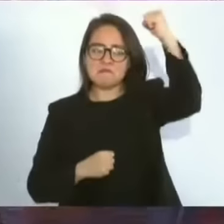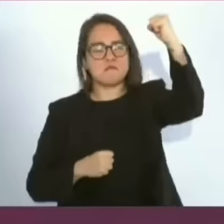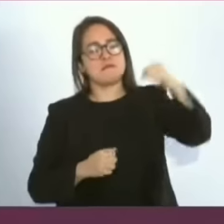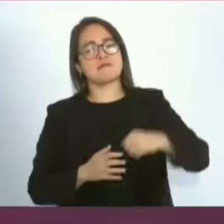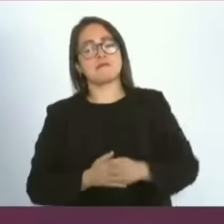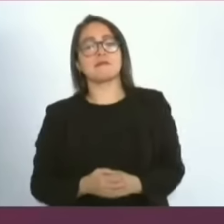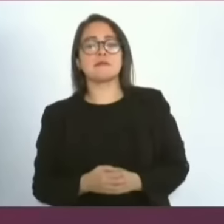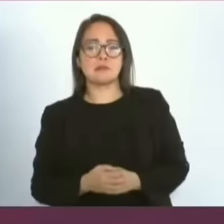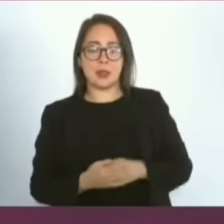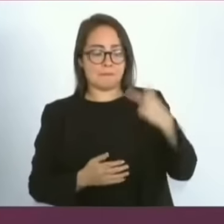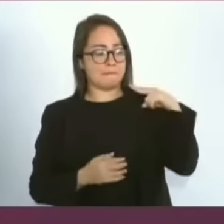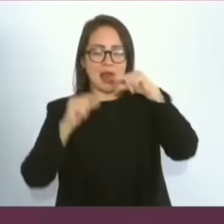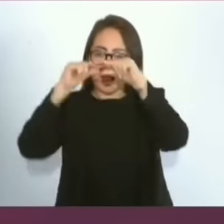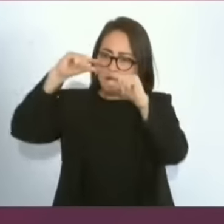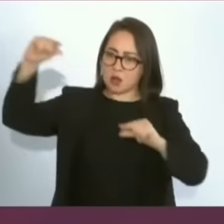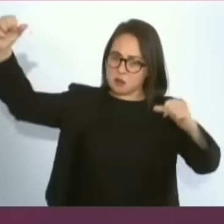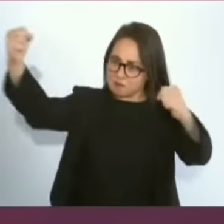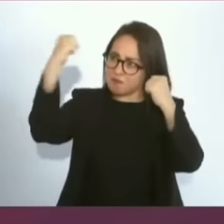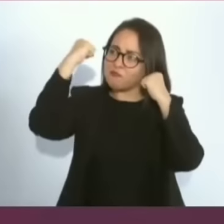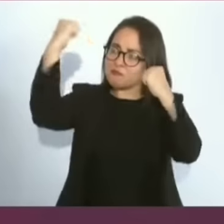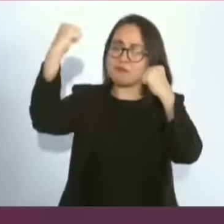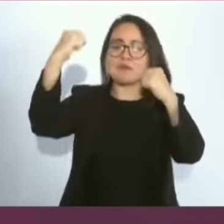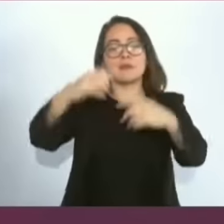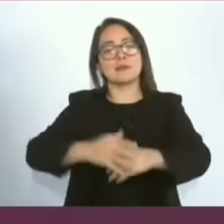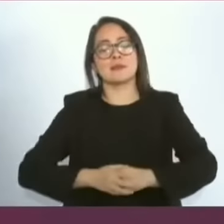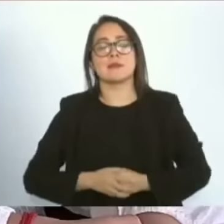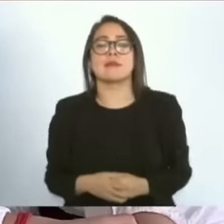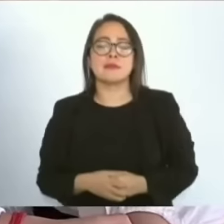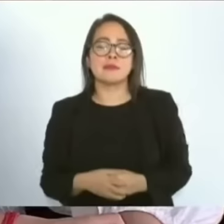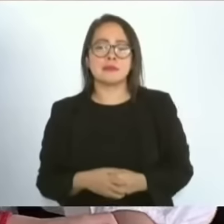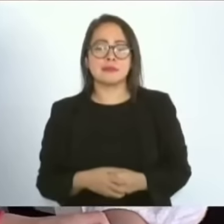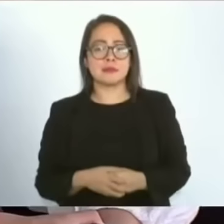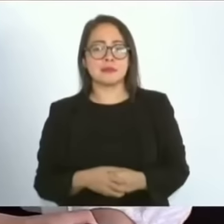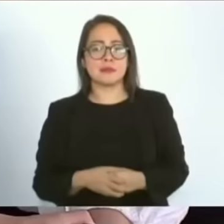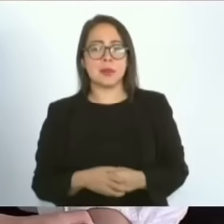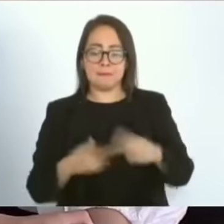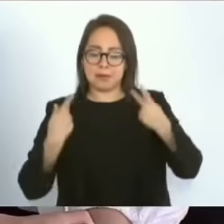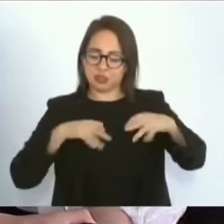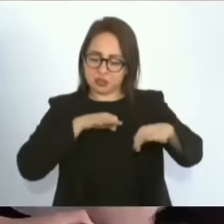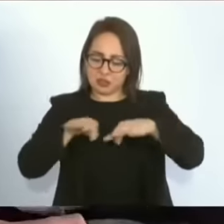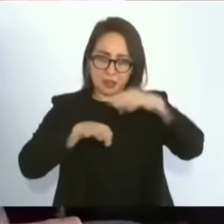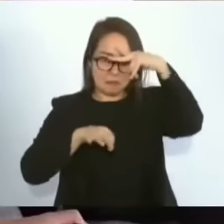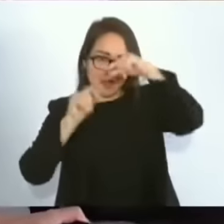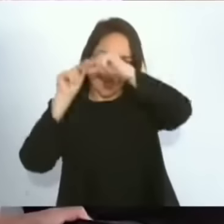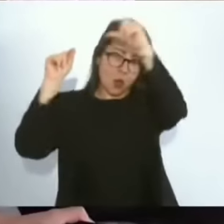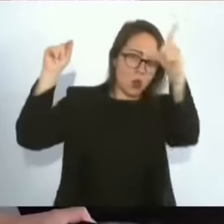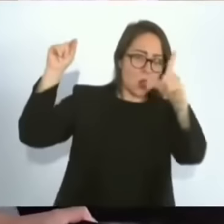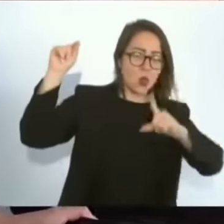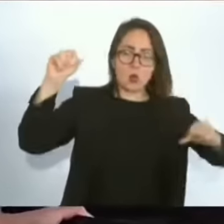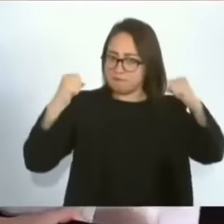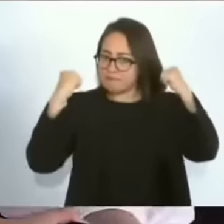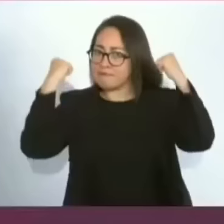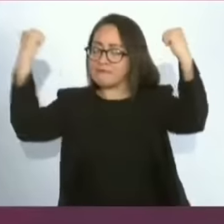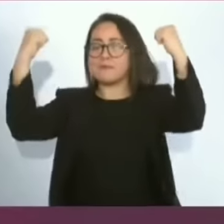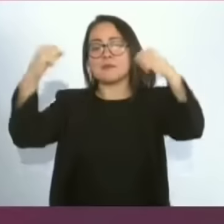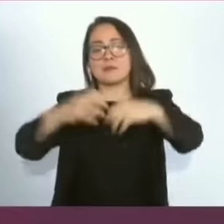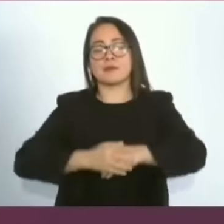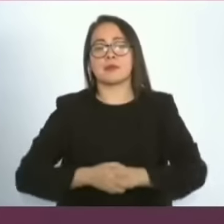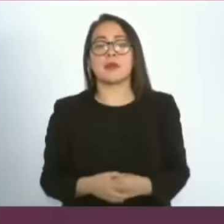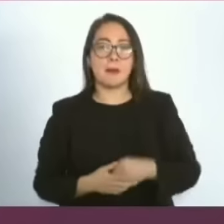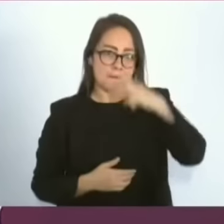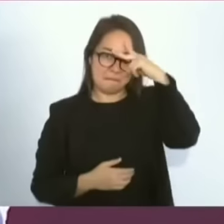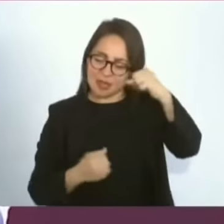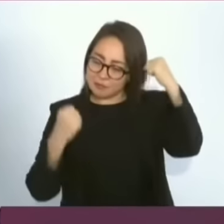¡Viva Veracruz! ¡Vivan los trabajadores de México! ¡Viva